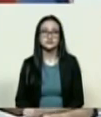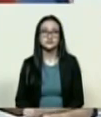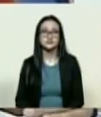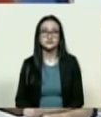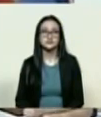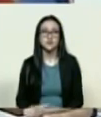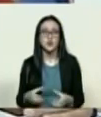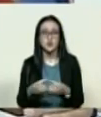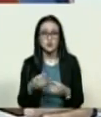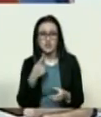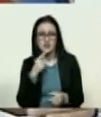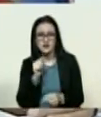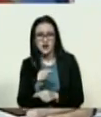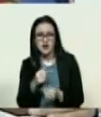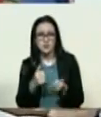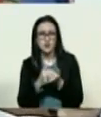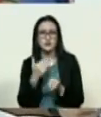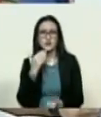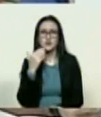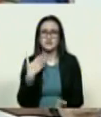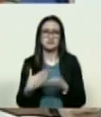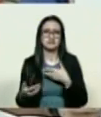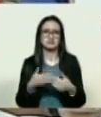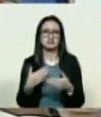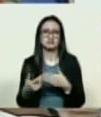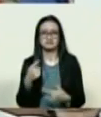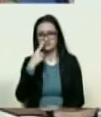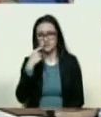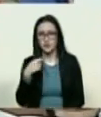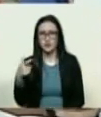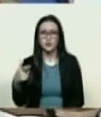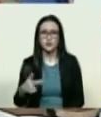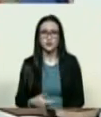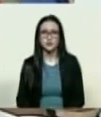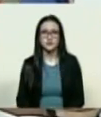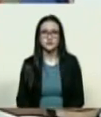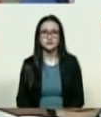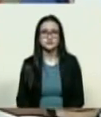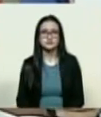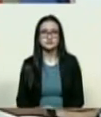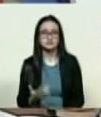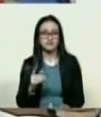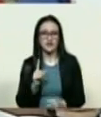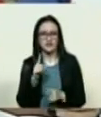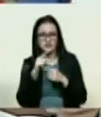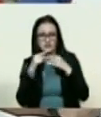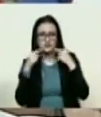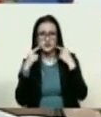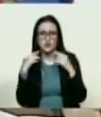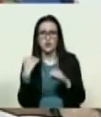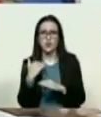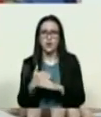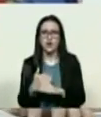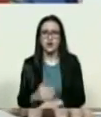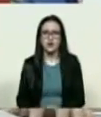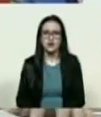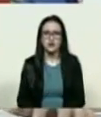que apoyan o no a Estados Unidos, en verdad eso no nos importa. Porque uno debe sonreír cuando, por